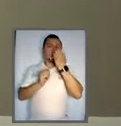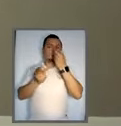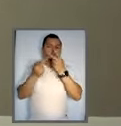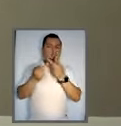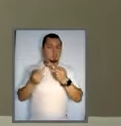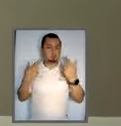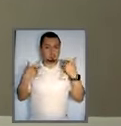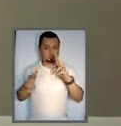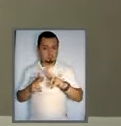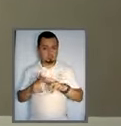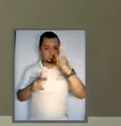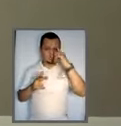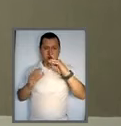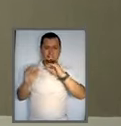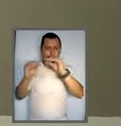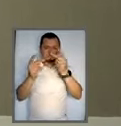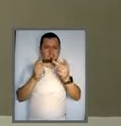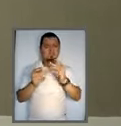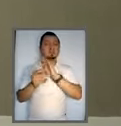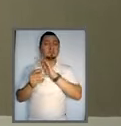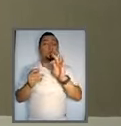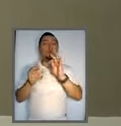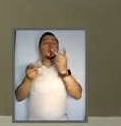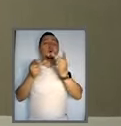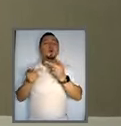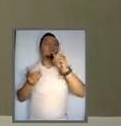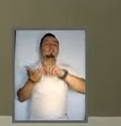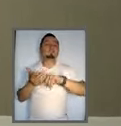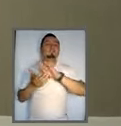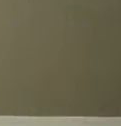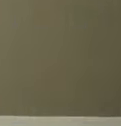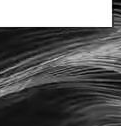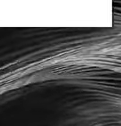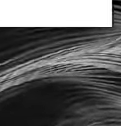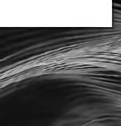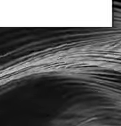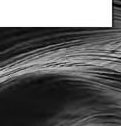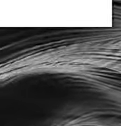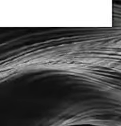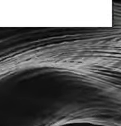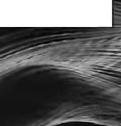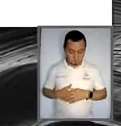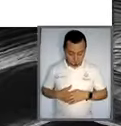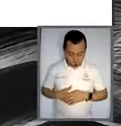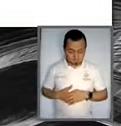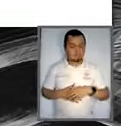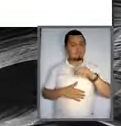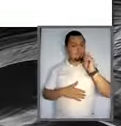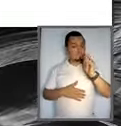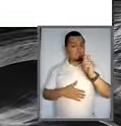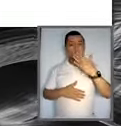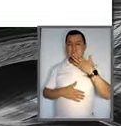de docentes para llevar a cabo el proceso educativo a través de clases presenciales. Y que ello, bueno,